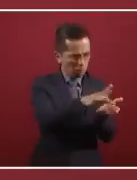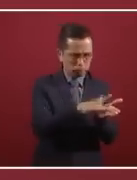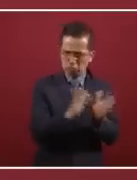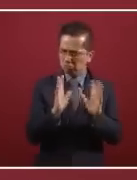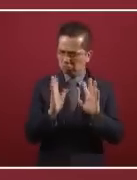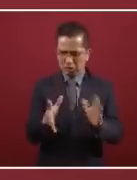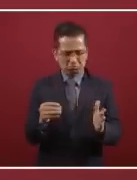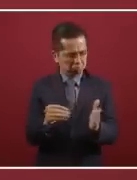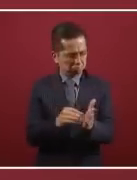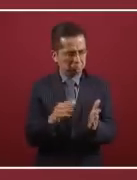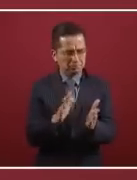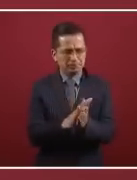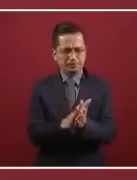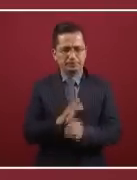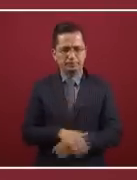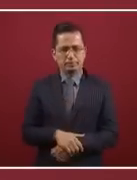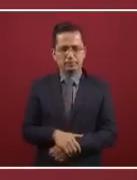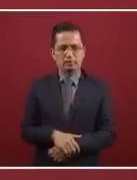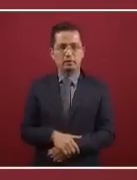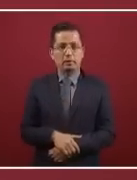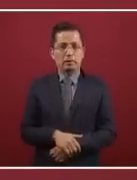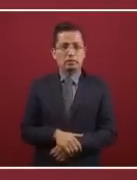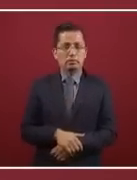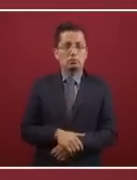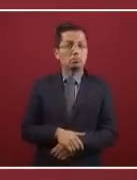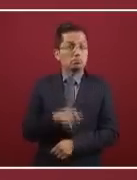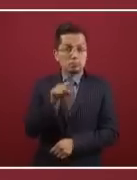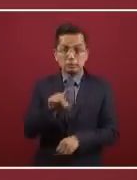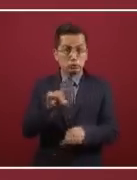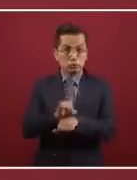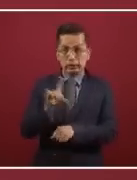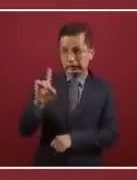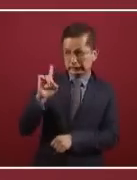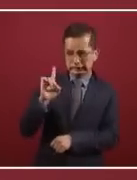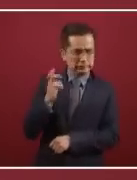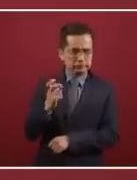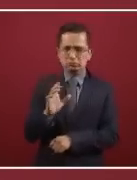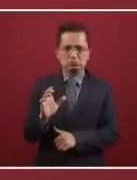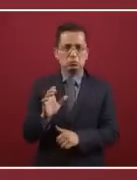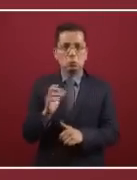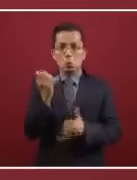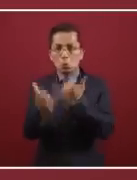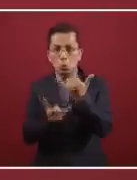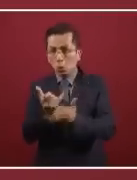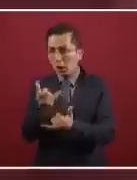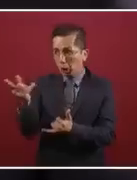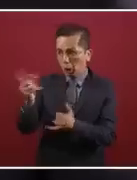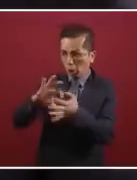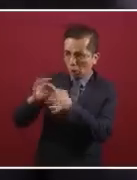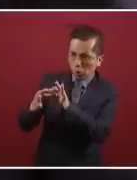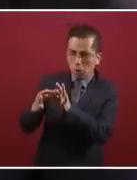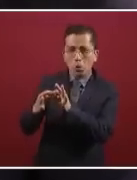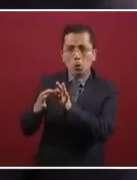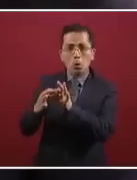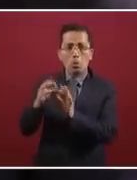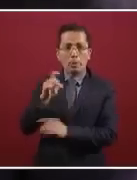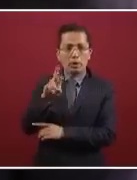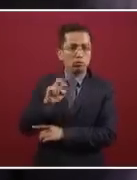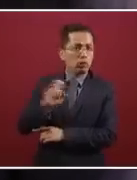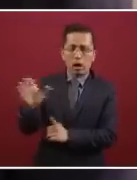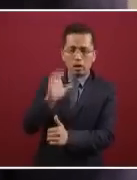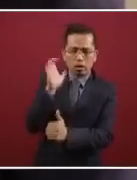Ese día terminaron los Juegos en Perú y se nos olvidó